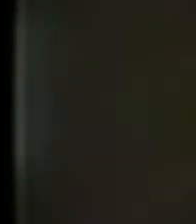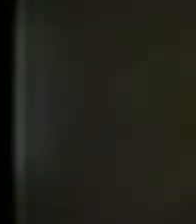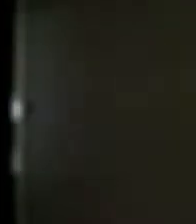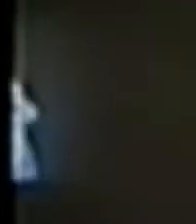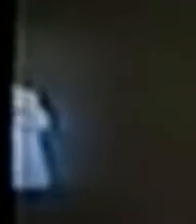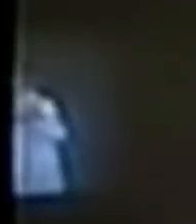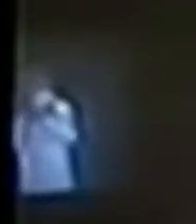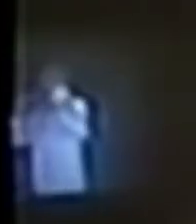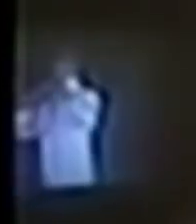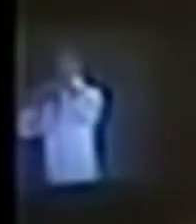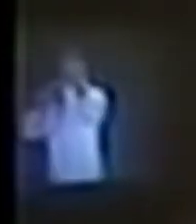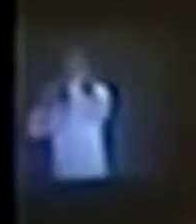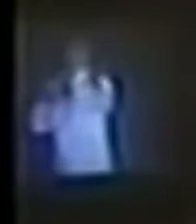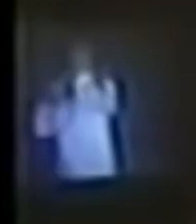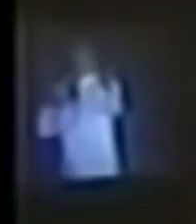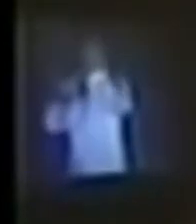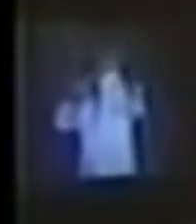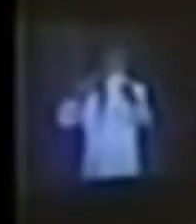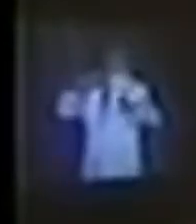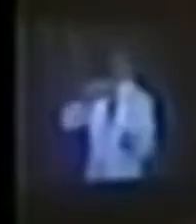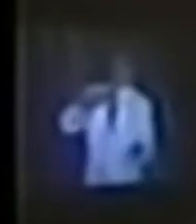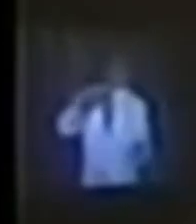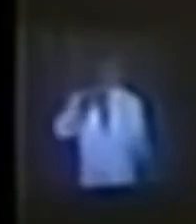que puede un beso ser más